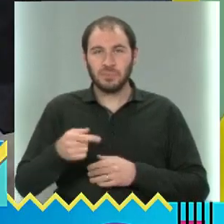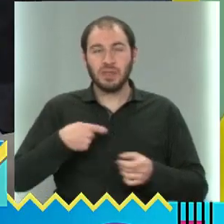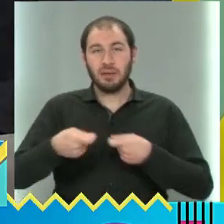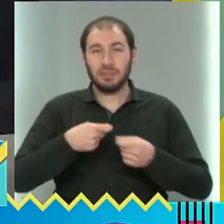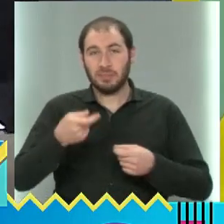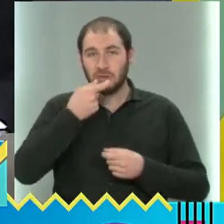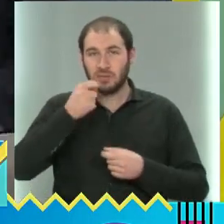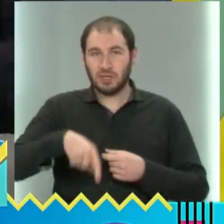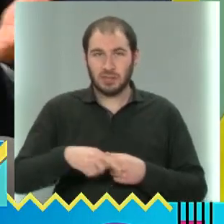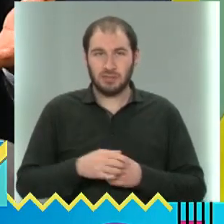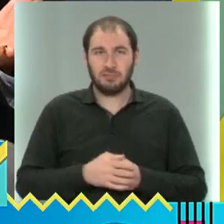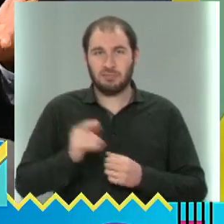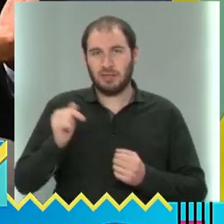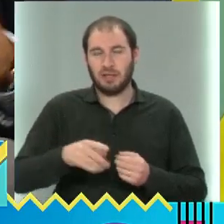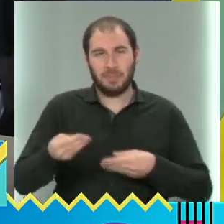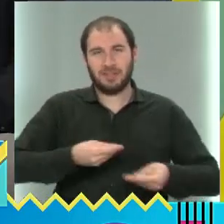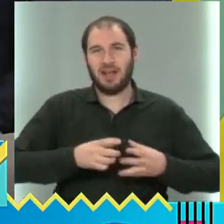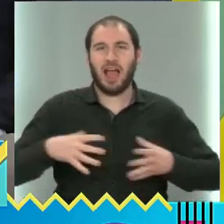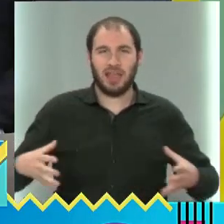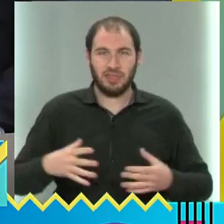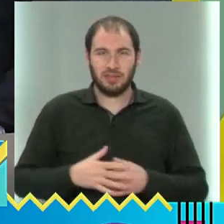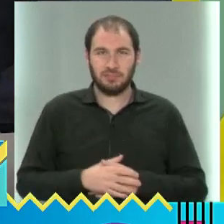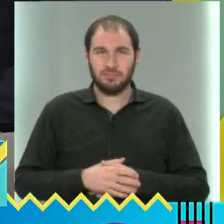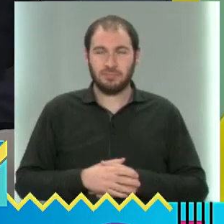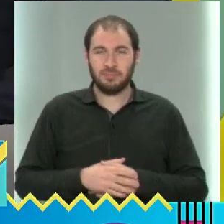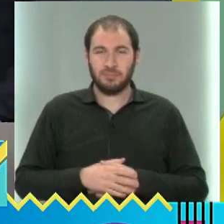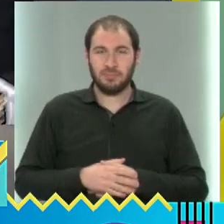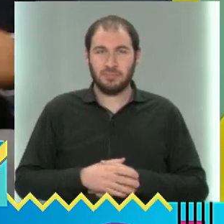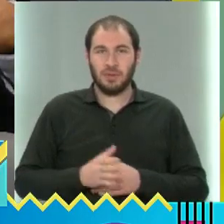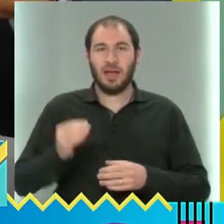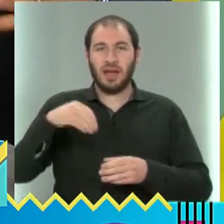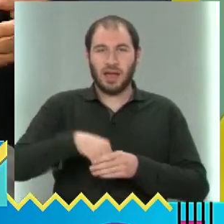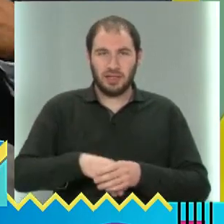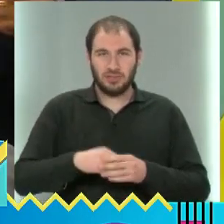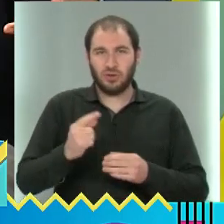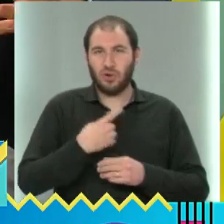empresas mendocinas son grandes empresas. Digamos dentro de lo que